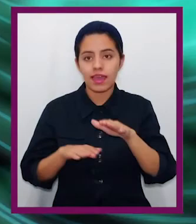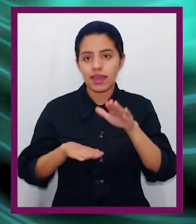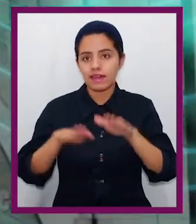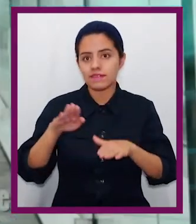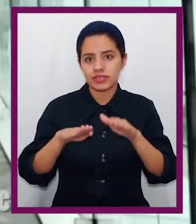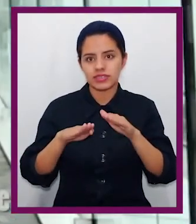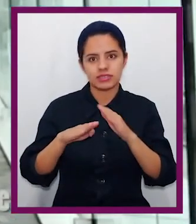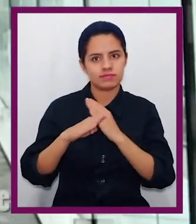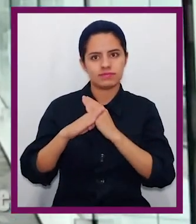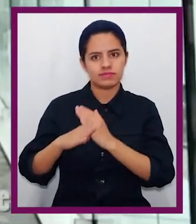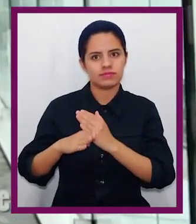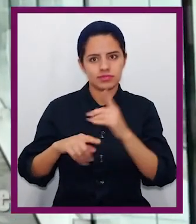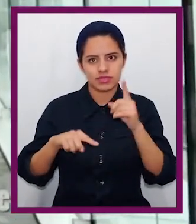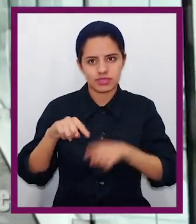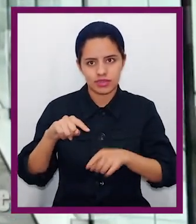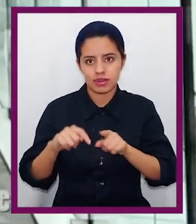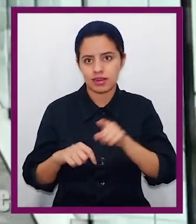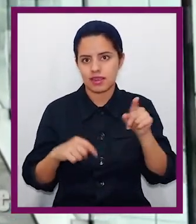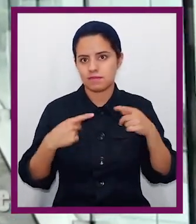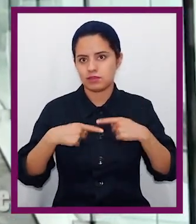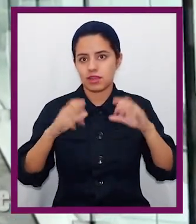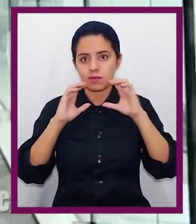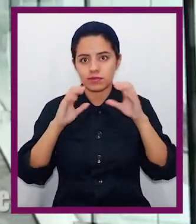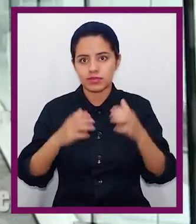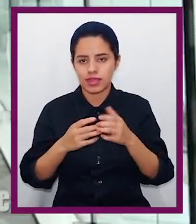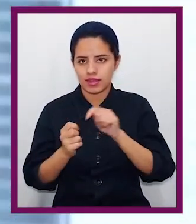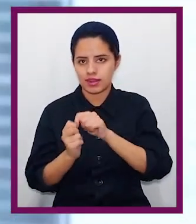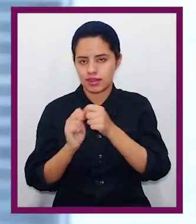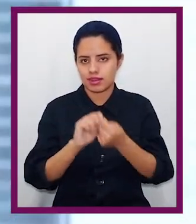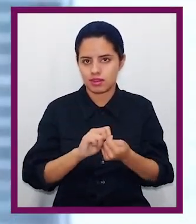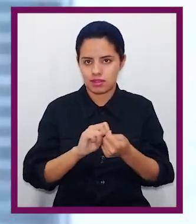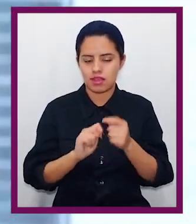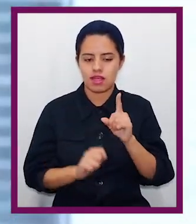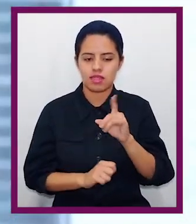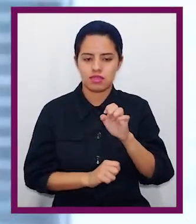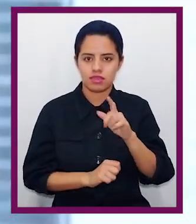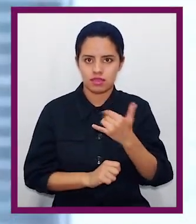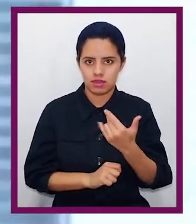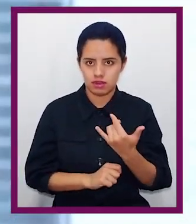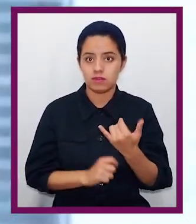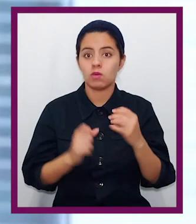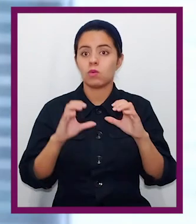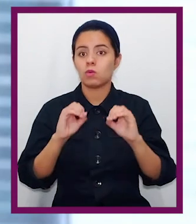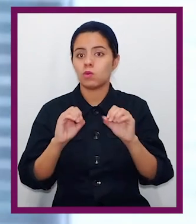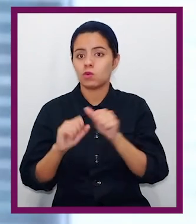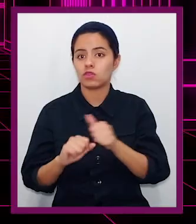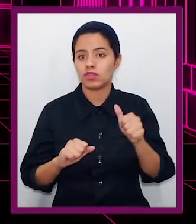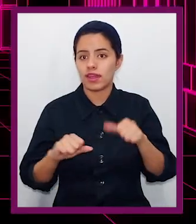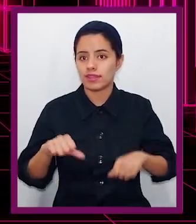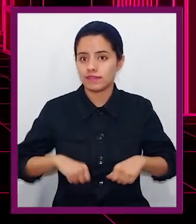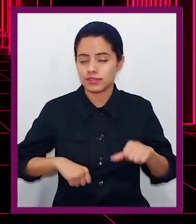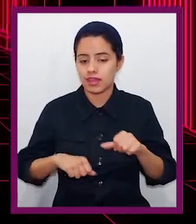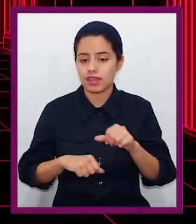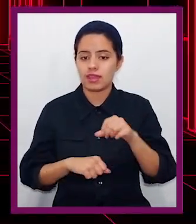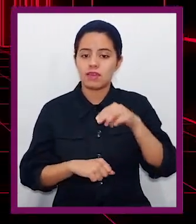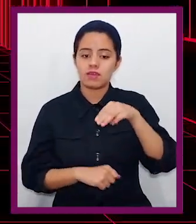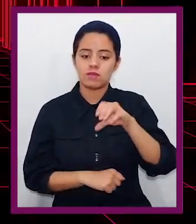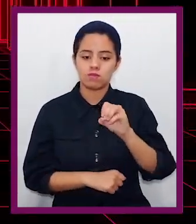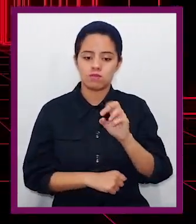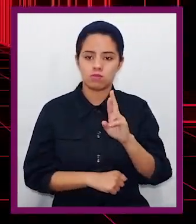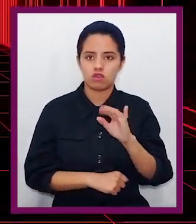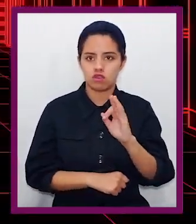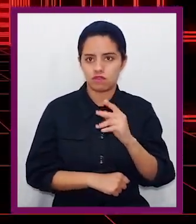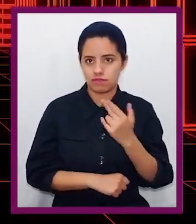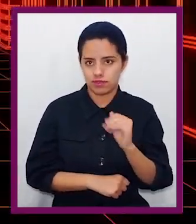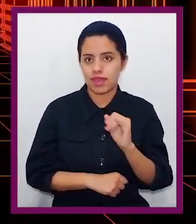de la activista transgénero Therine Beyer o a la activista Megan Murphy. O sea, habrá casos en